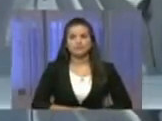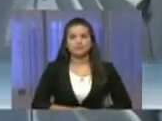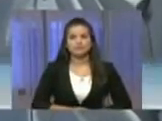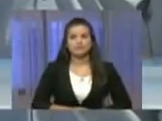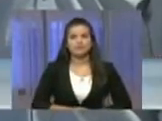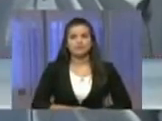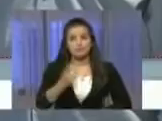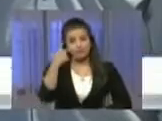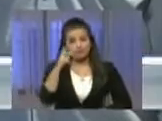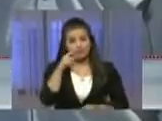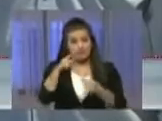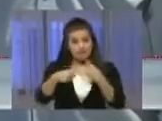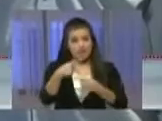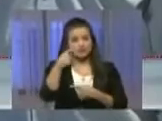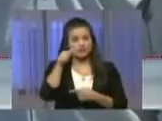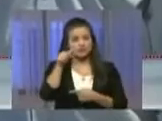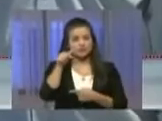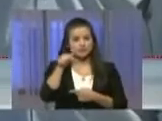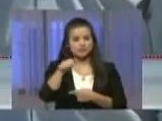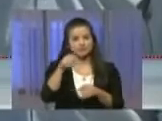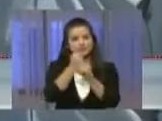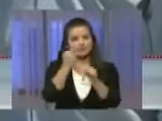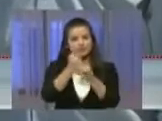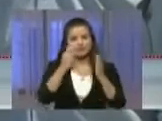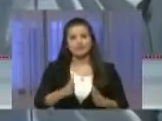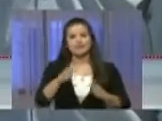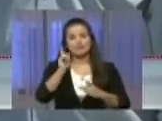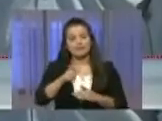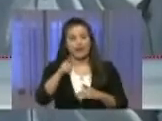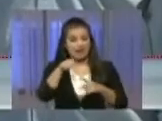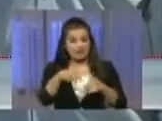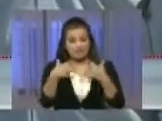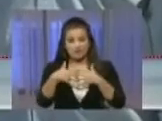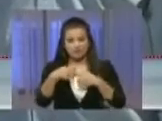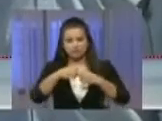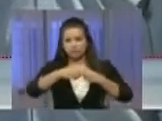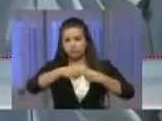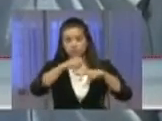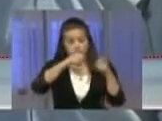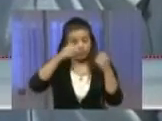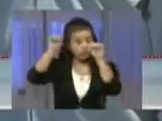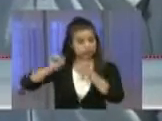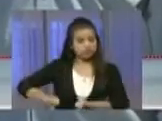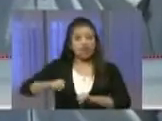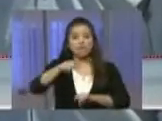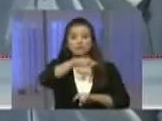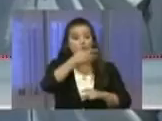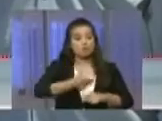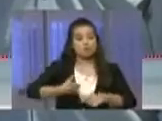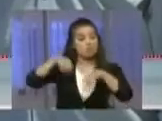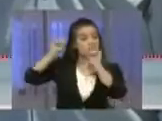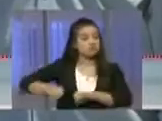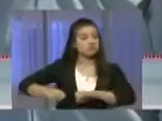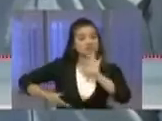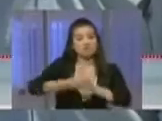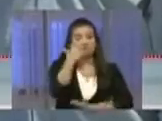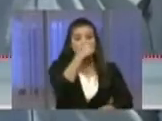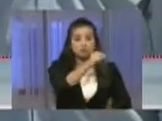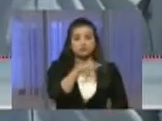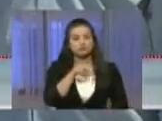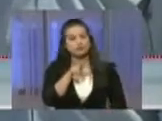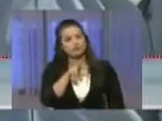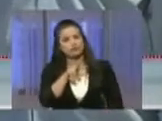el control obrero de esta empresa abandonado por otra gente que no dudamos en